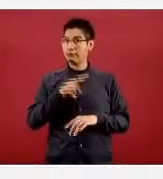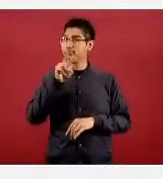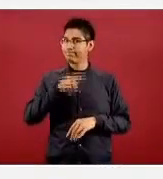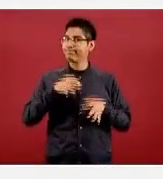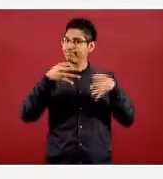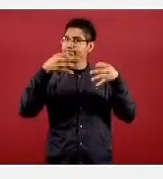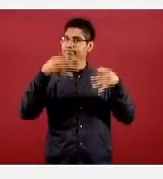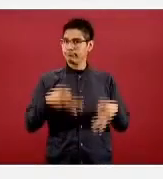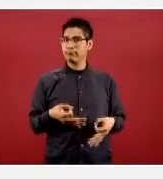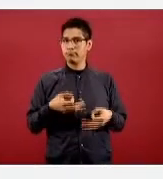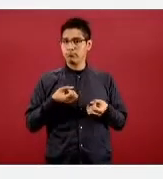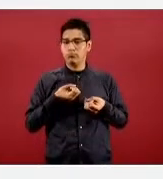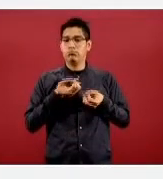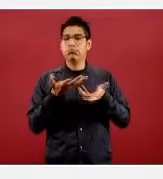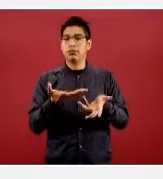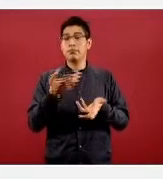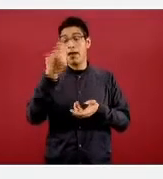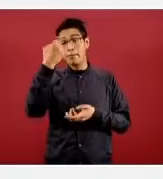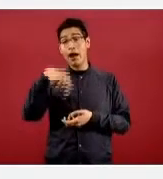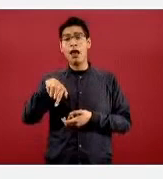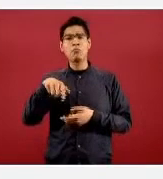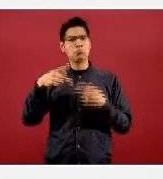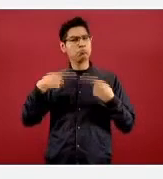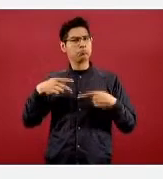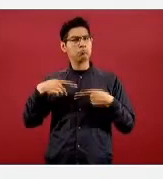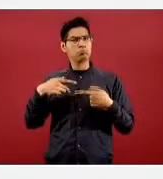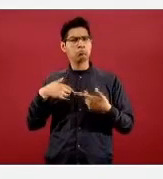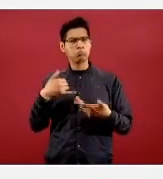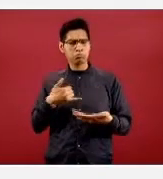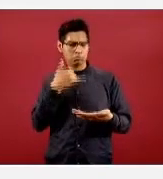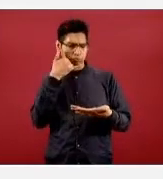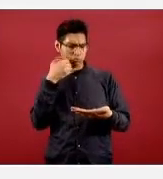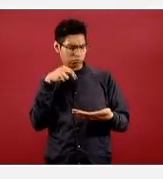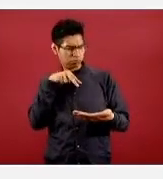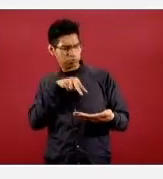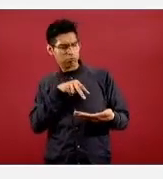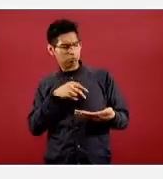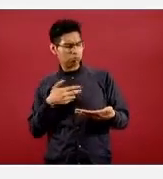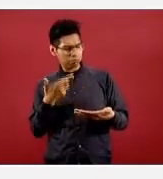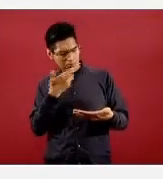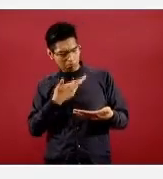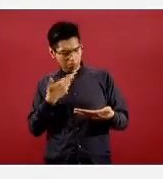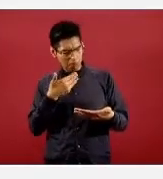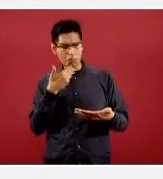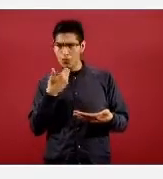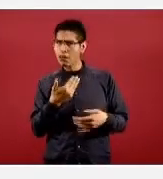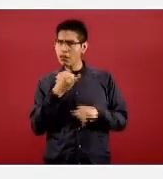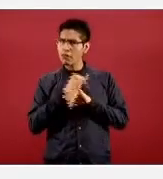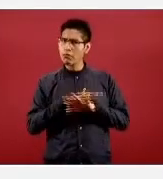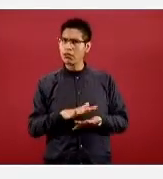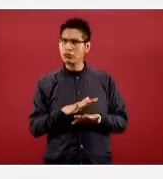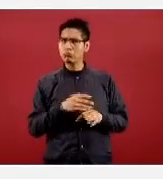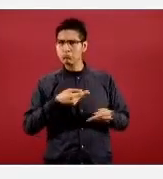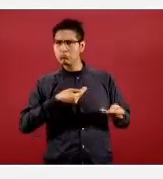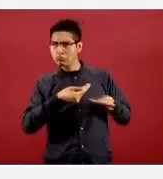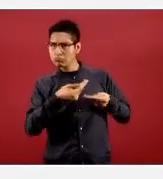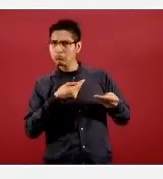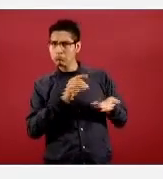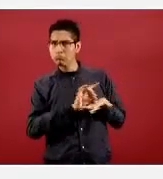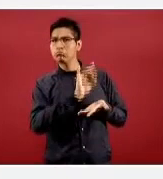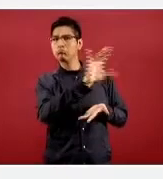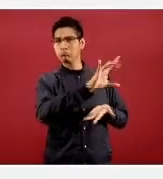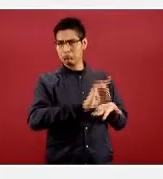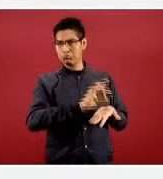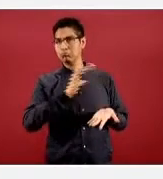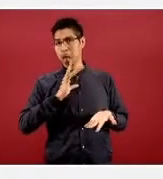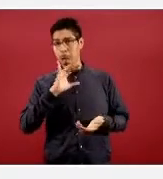que el ciudadano, a través de su teléfono móvil, pueda intercambiar información con nosotros. Nos consideramos que